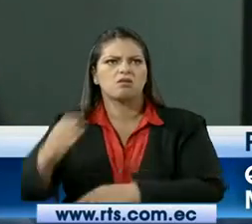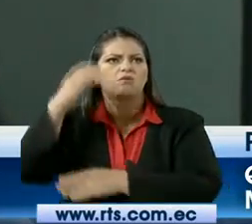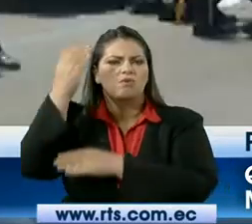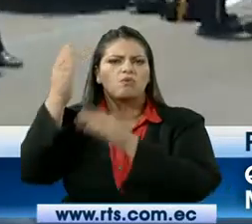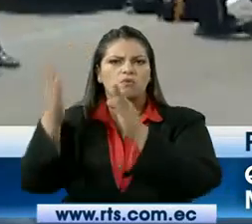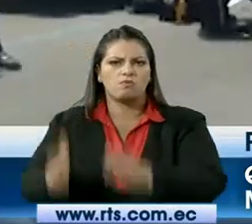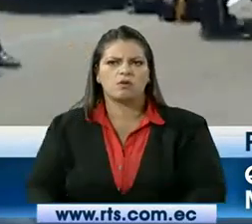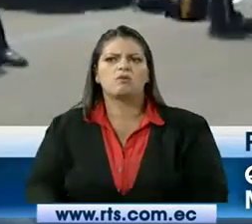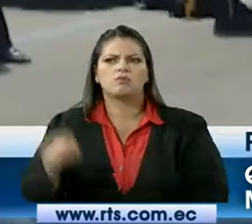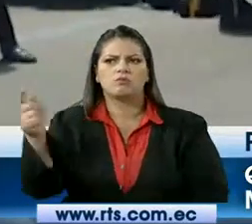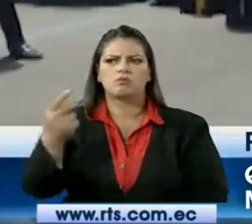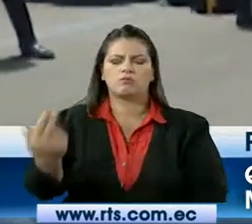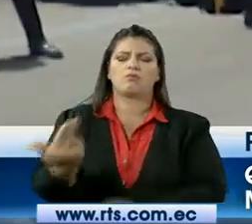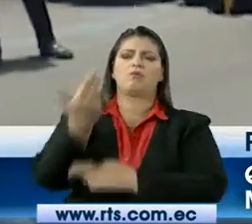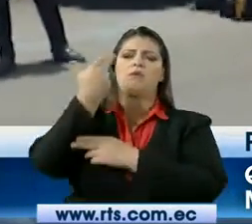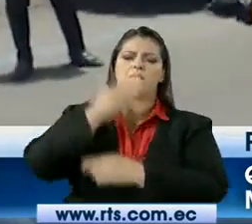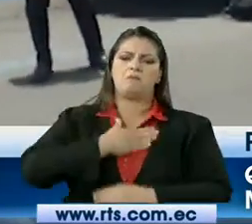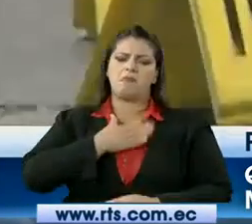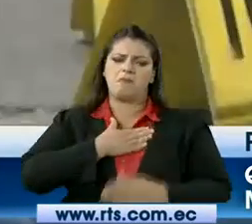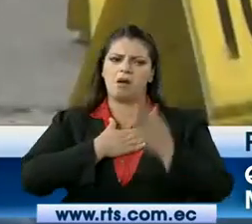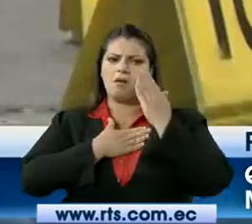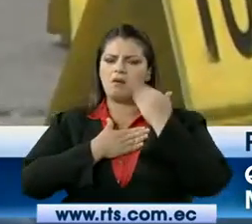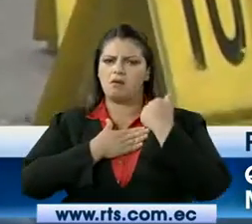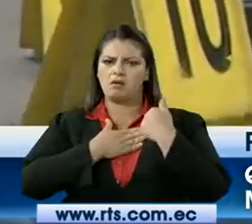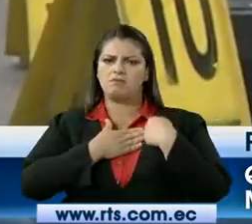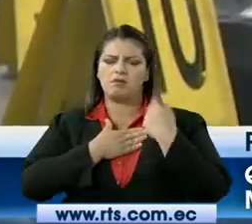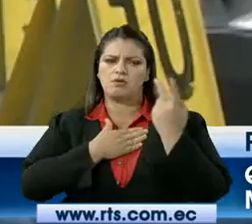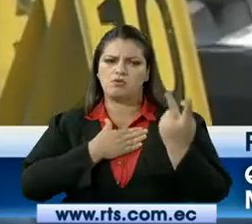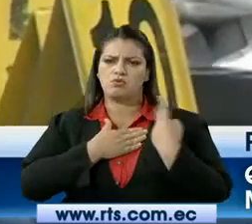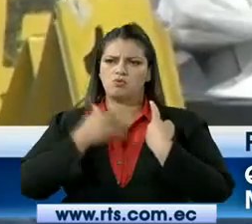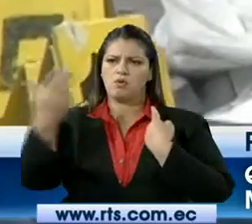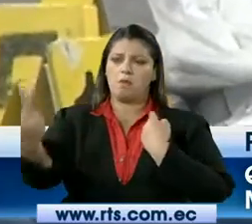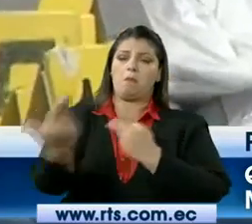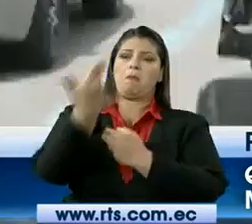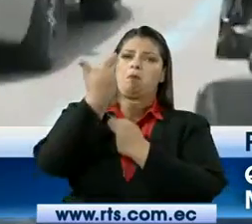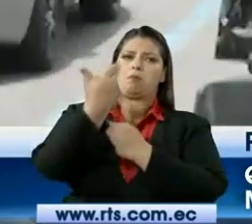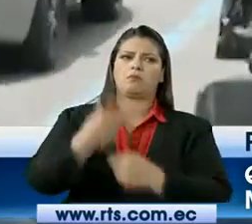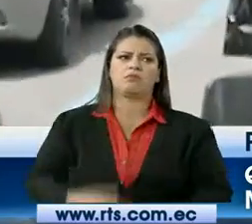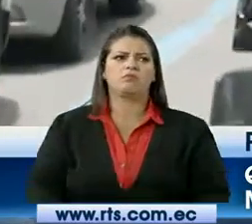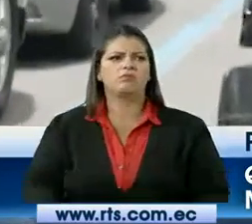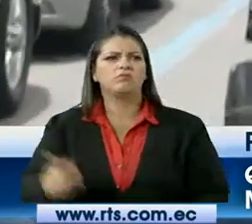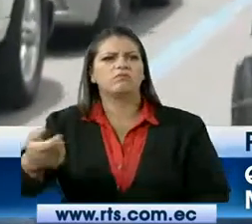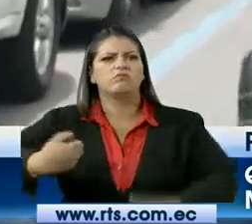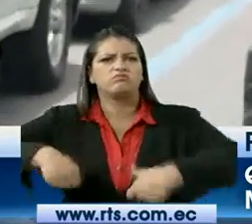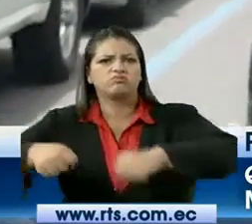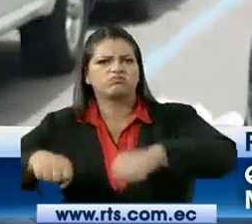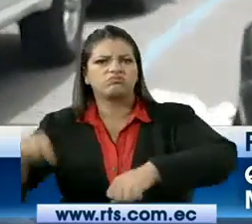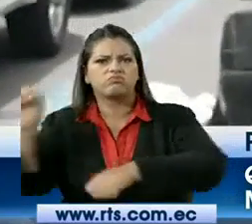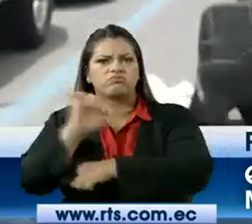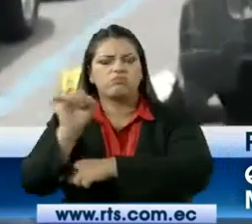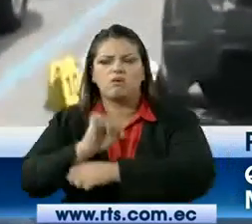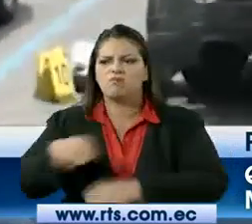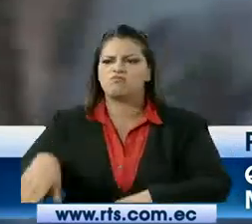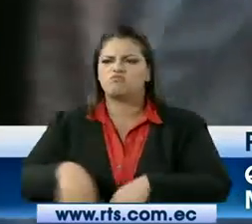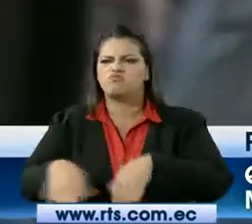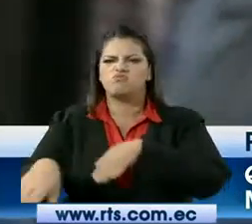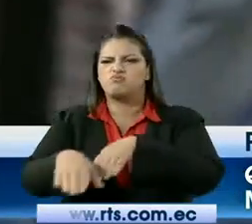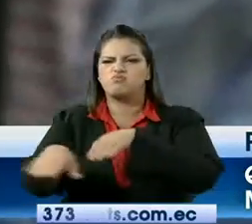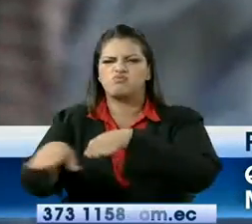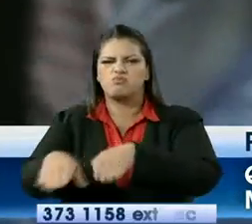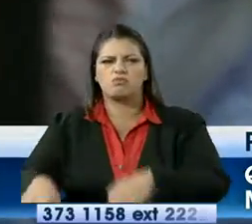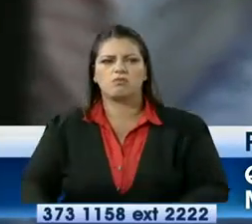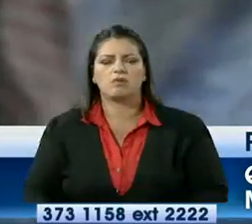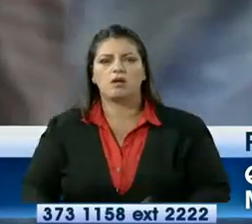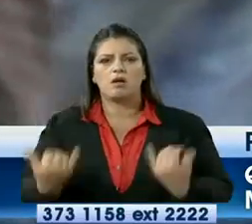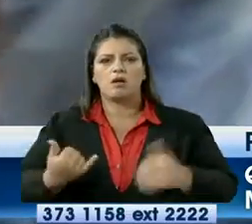mí. Los antisociales operaban en motocicleta y en el todoterreno. Por la flagrancia, Fiscalía espera que el juez dictamine orden de